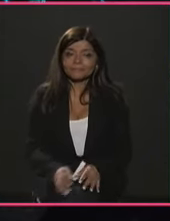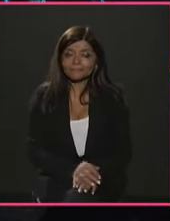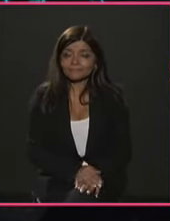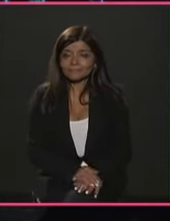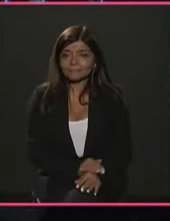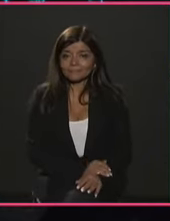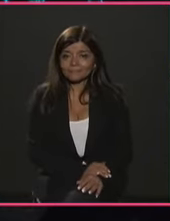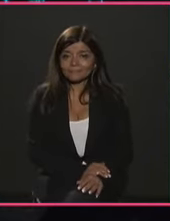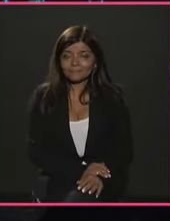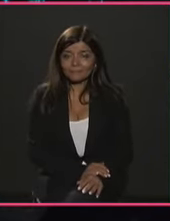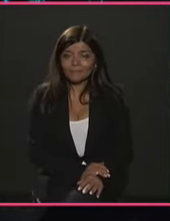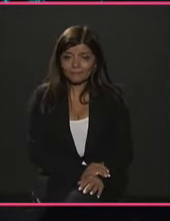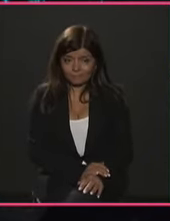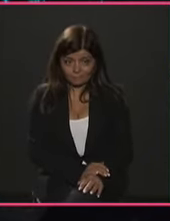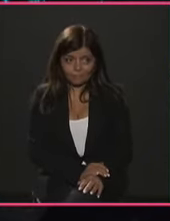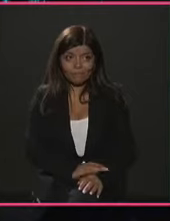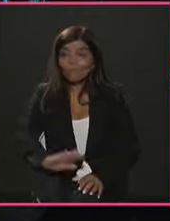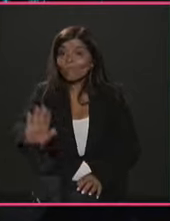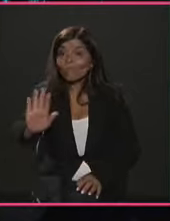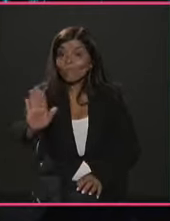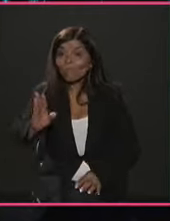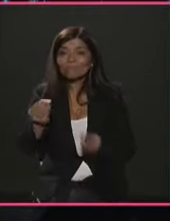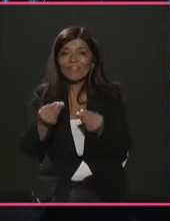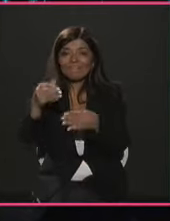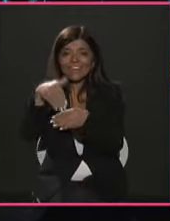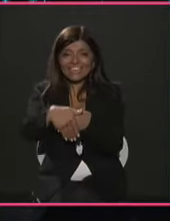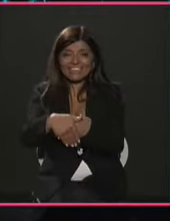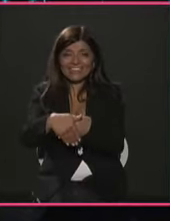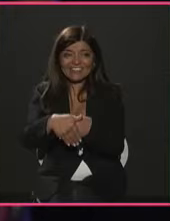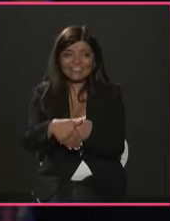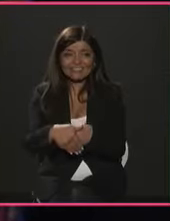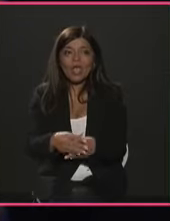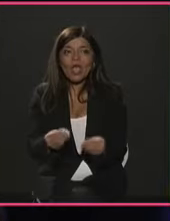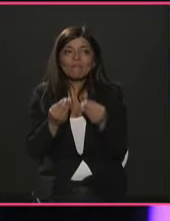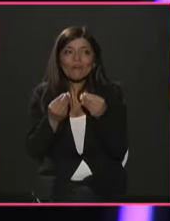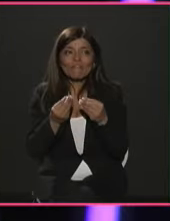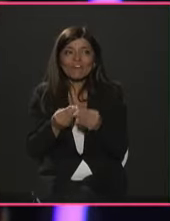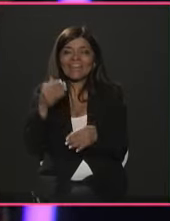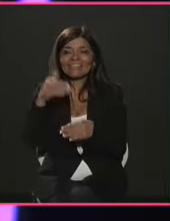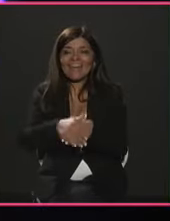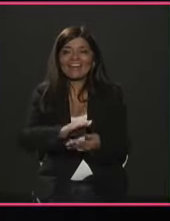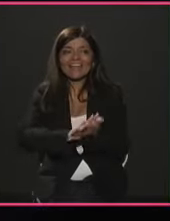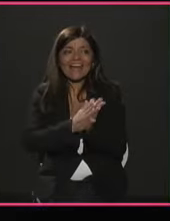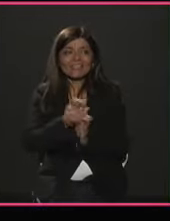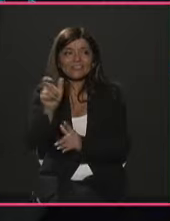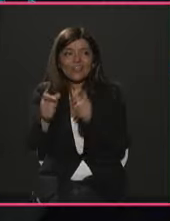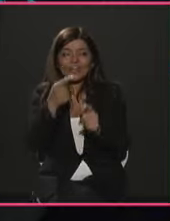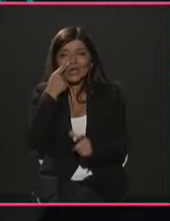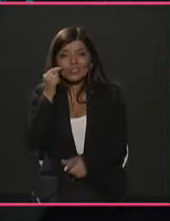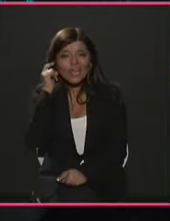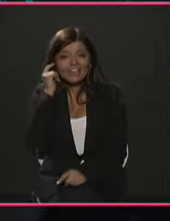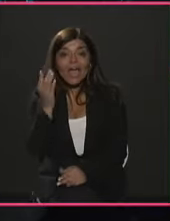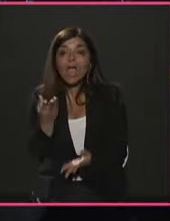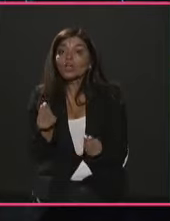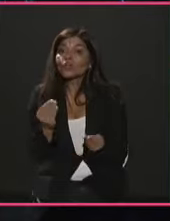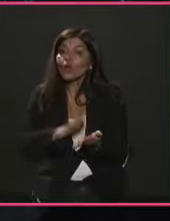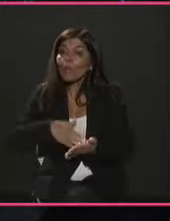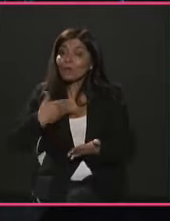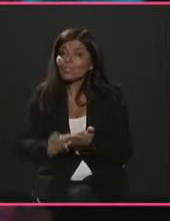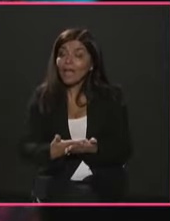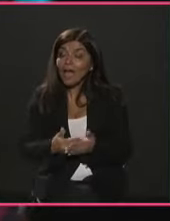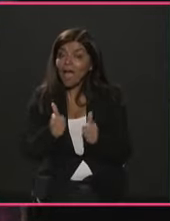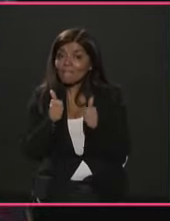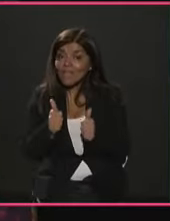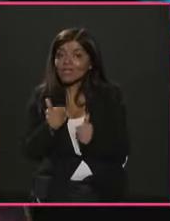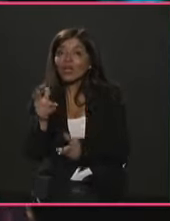transmisión Hola muy buenas tardes Muy buenas tardes a todos y a todas cómo están Espero que muy bien Cómo está